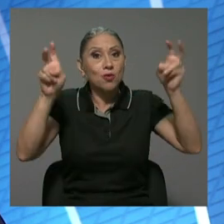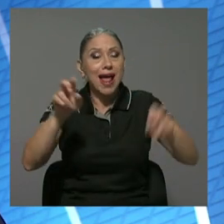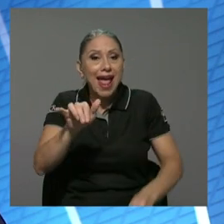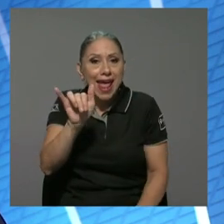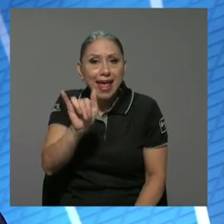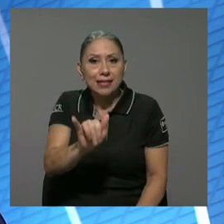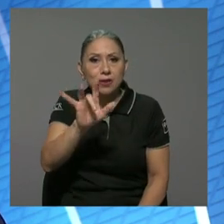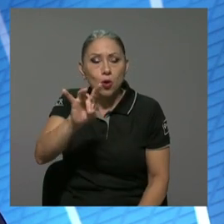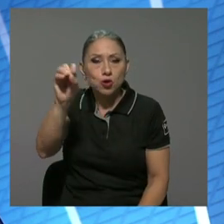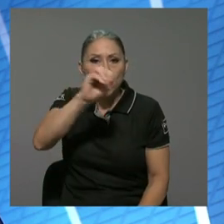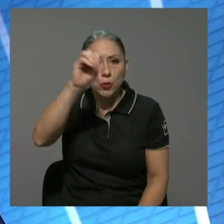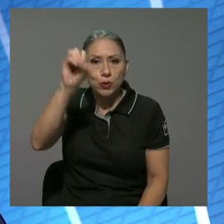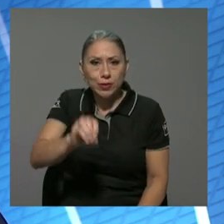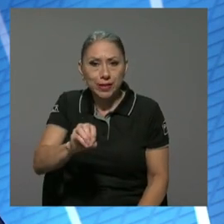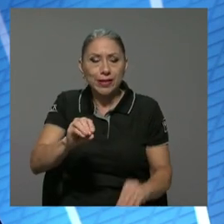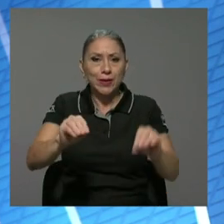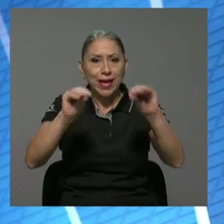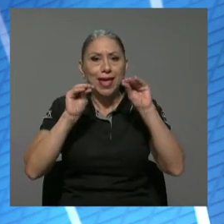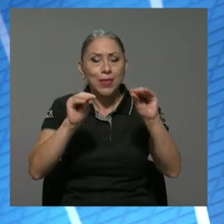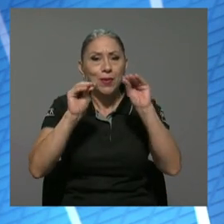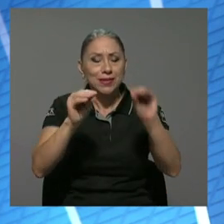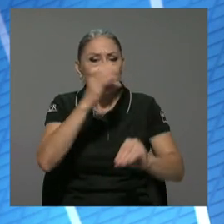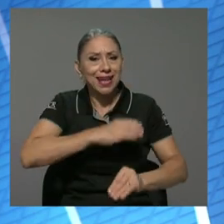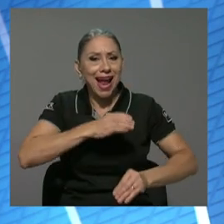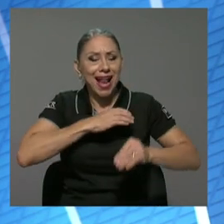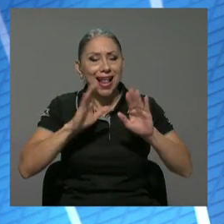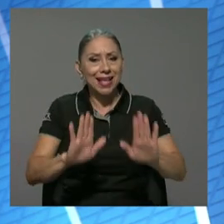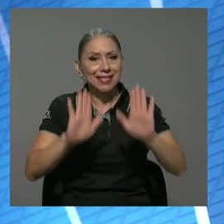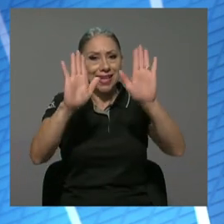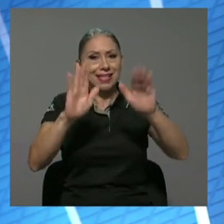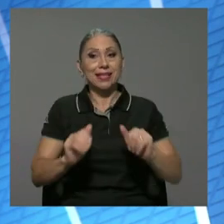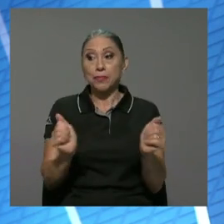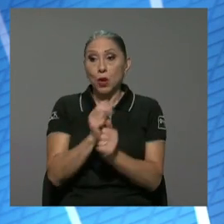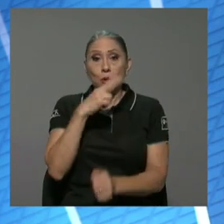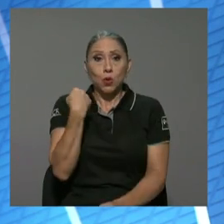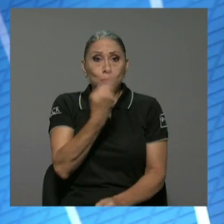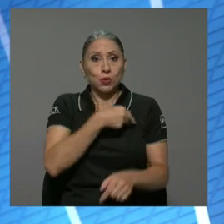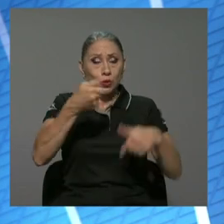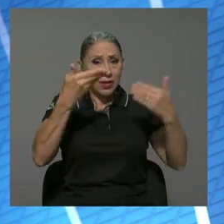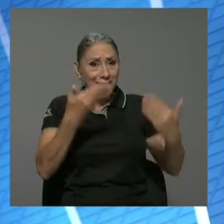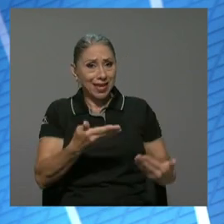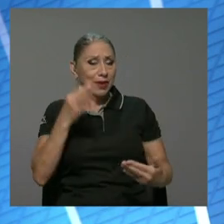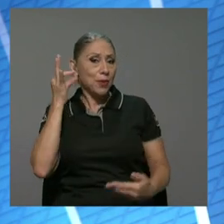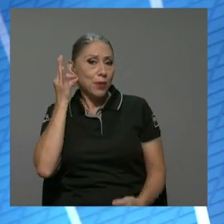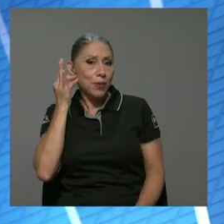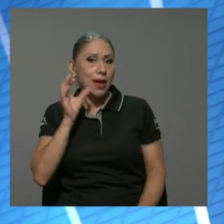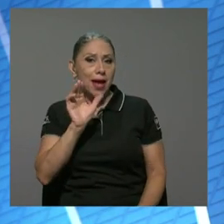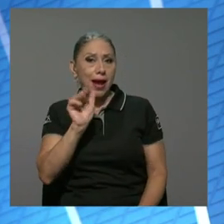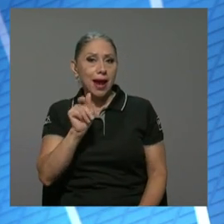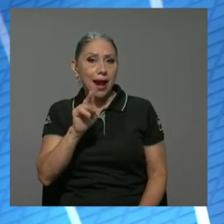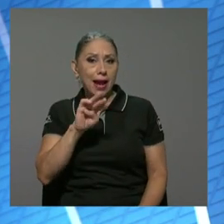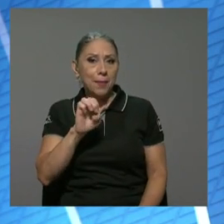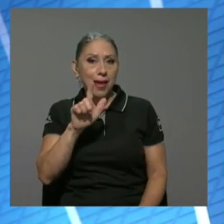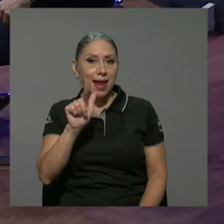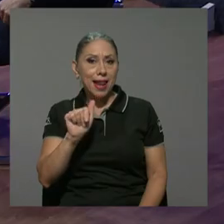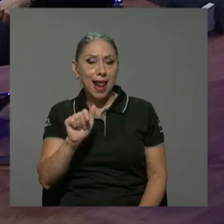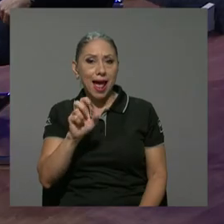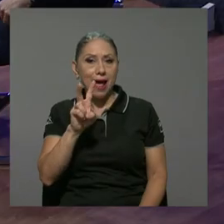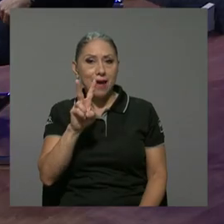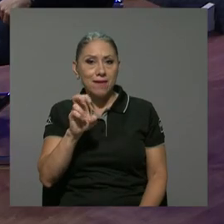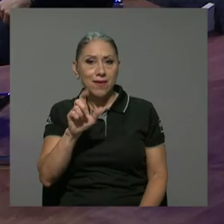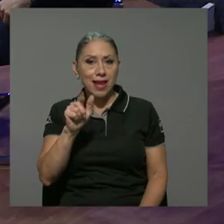8% Educación de Calidad y Excelencia. Está con nosotros en este momento en el set doña Carmela Velázquez, quien es